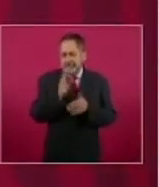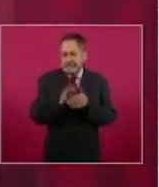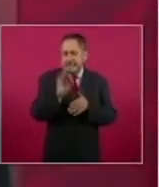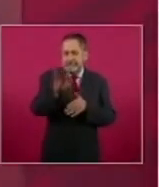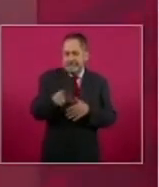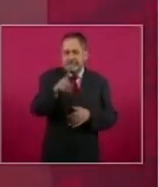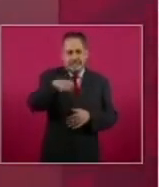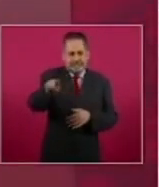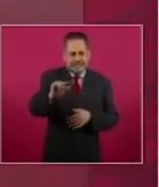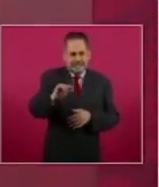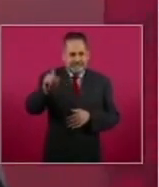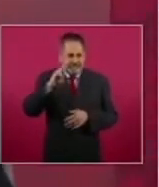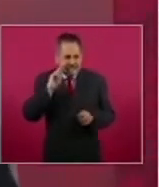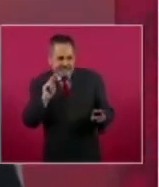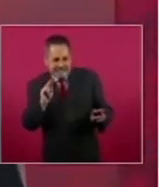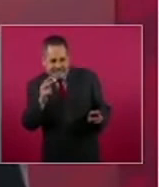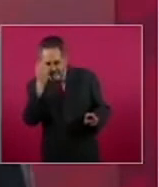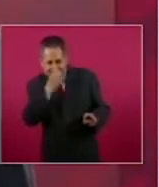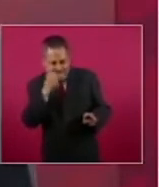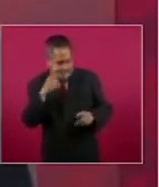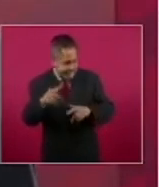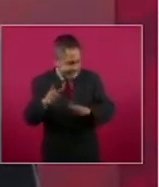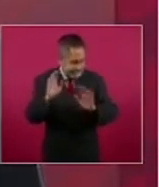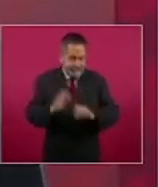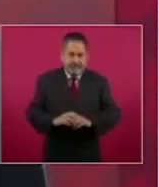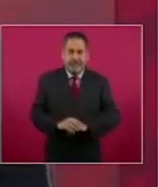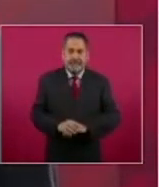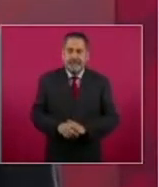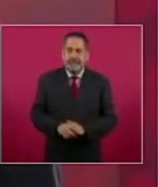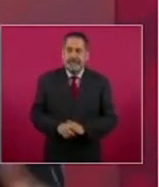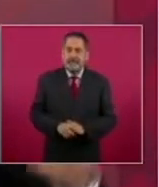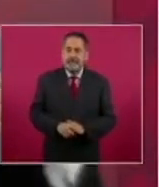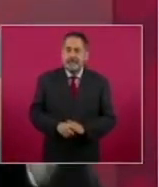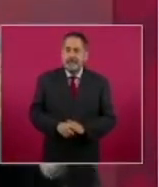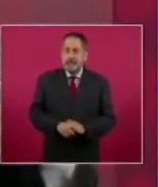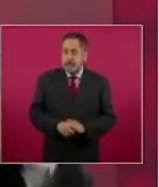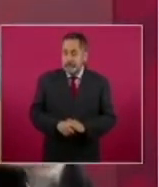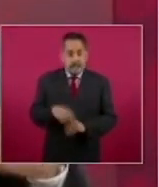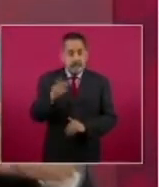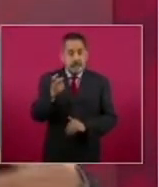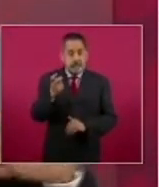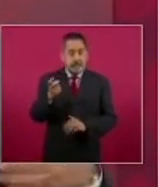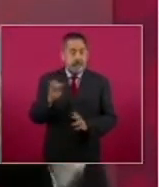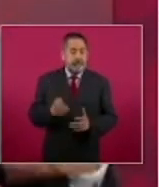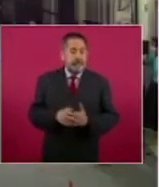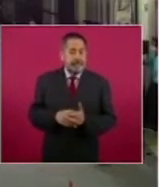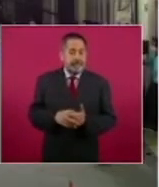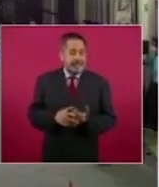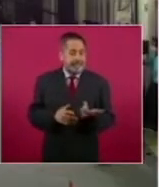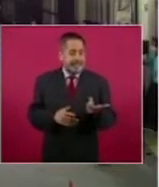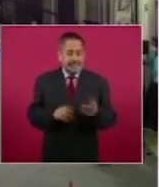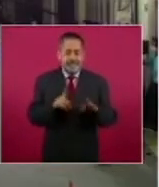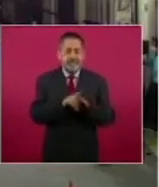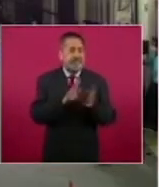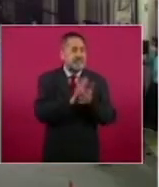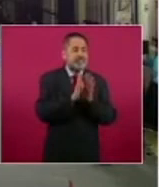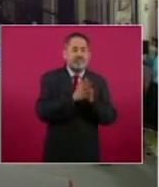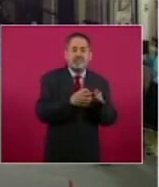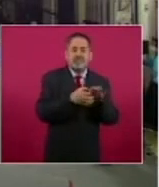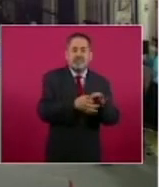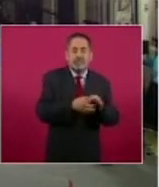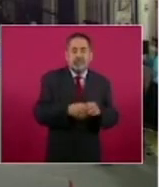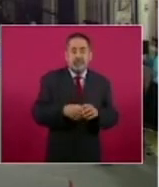derrumbe, por esa inundación de agua que hubo, si no se previno antes todos estos